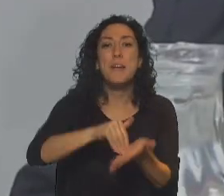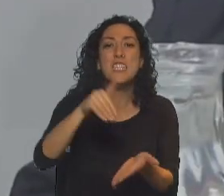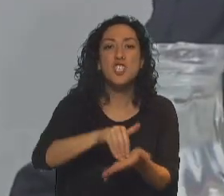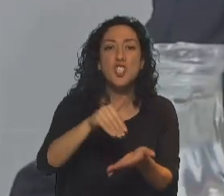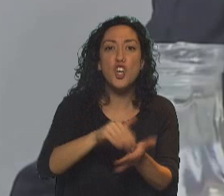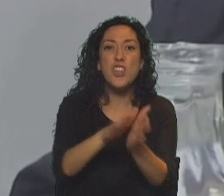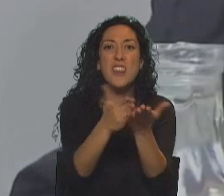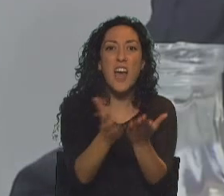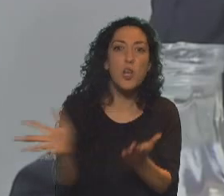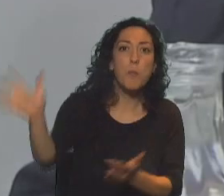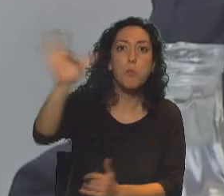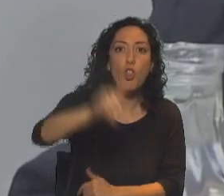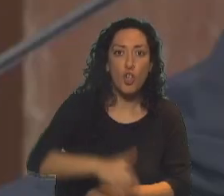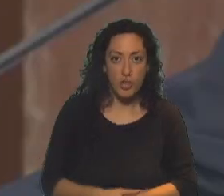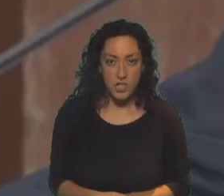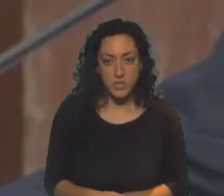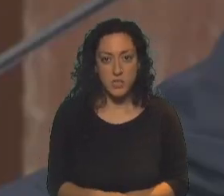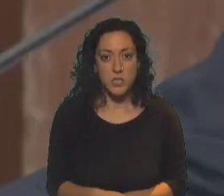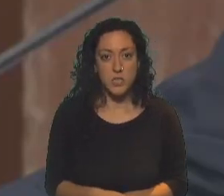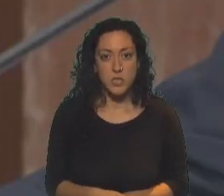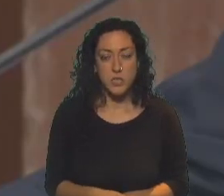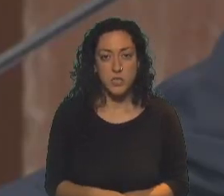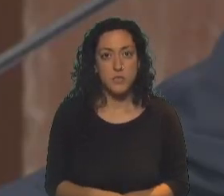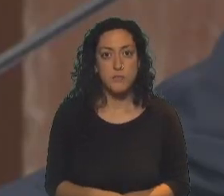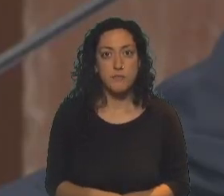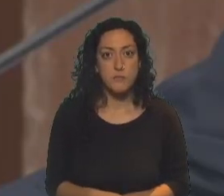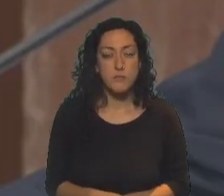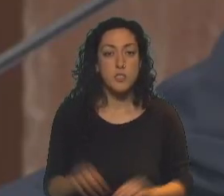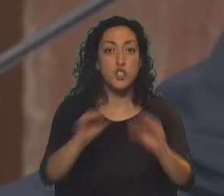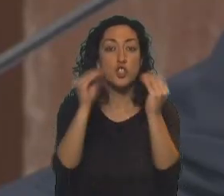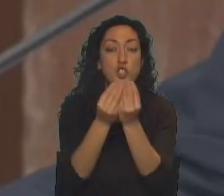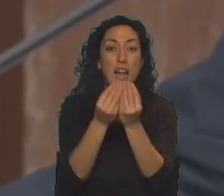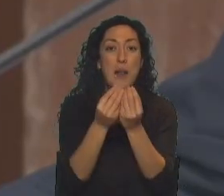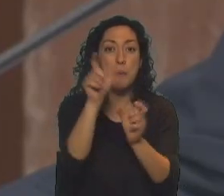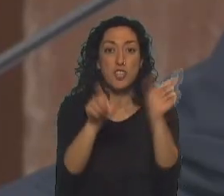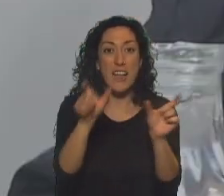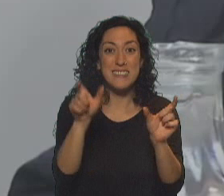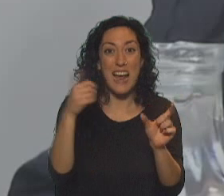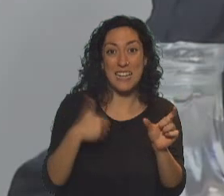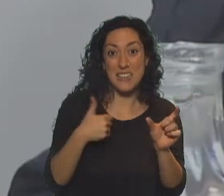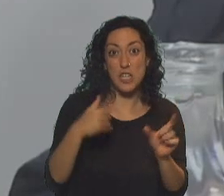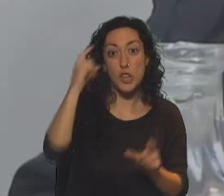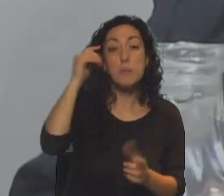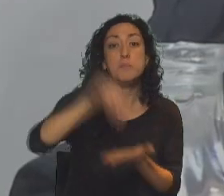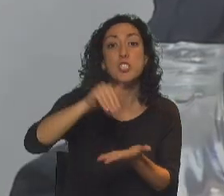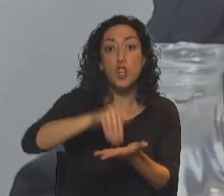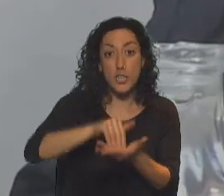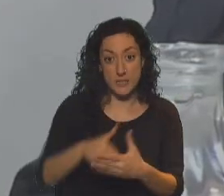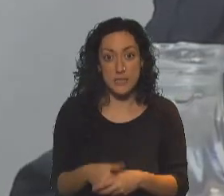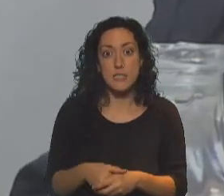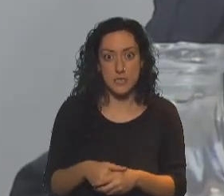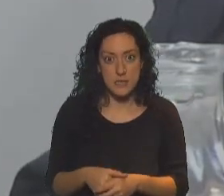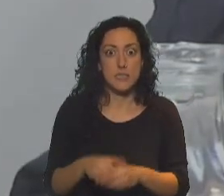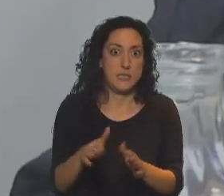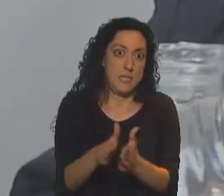ejemplares diarios, Toto, 1 millón. Había 10 millones de argentinos en ese momento. Imagínense el poder de